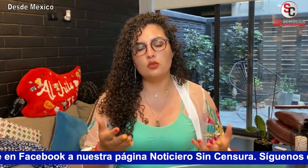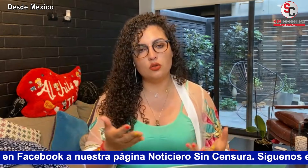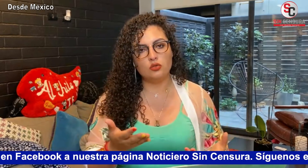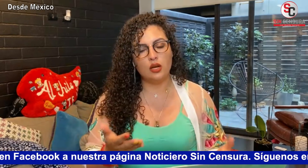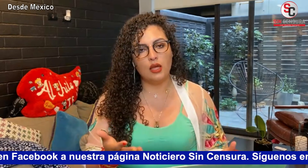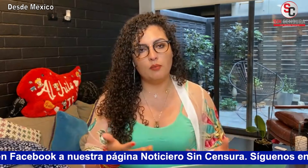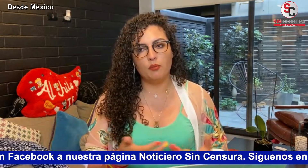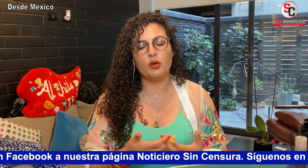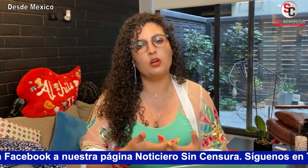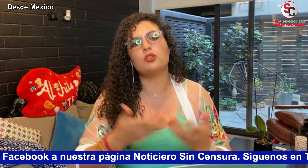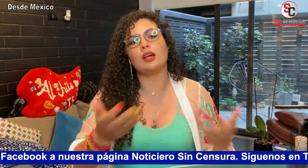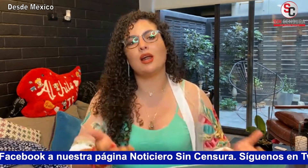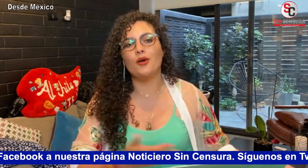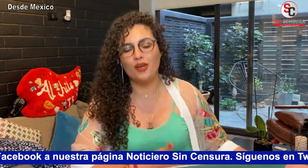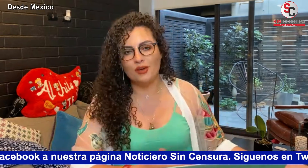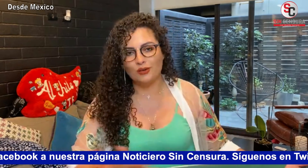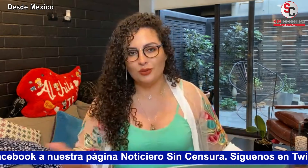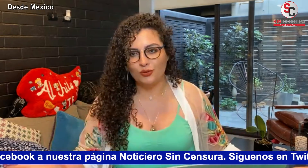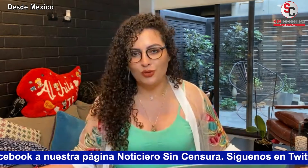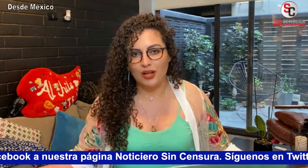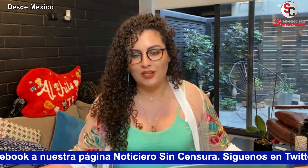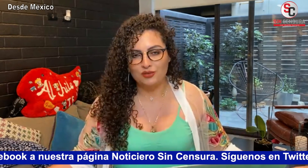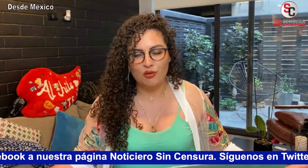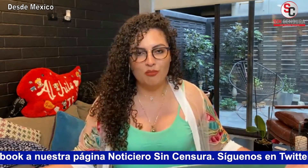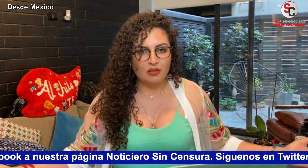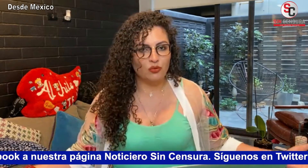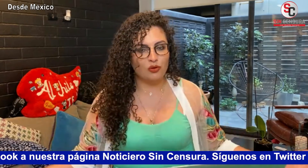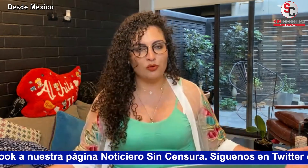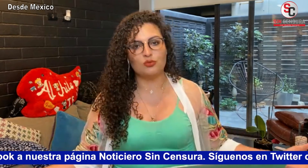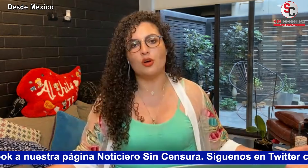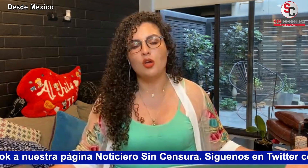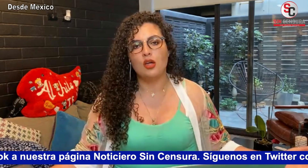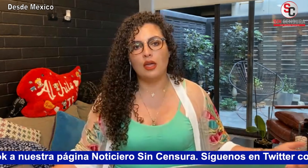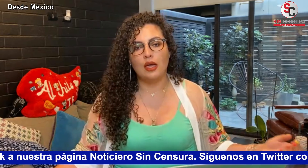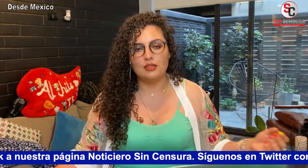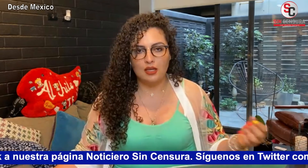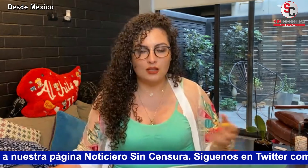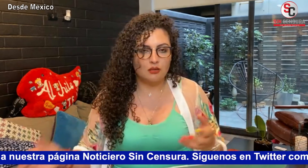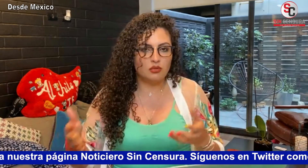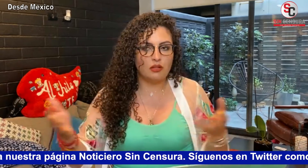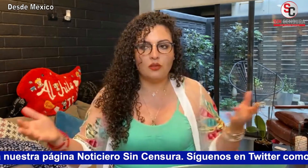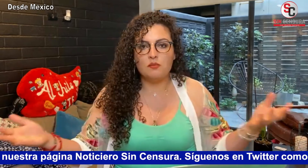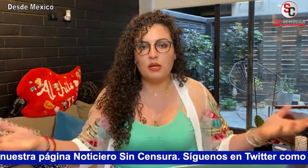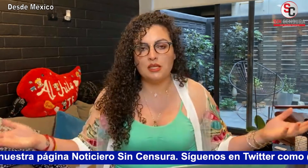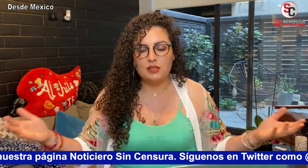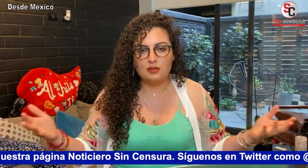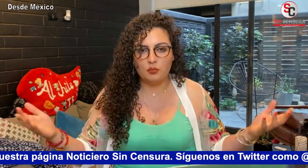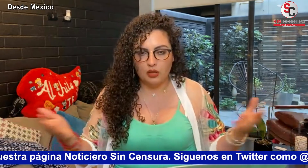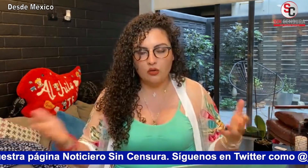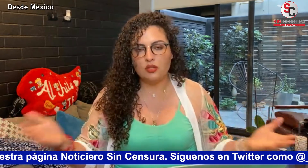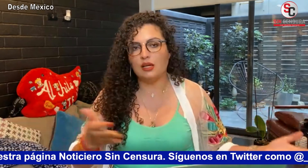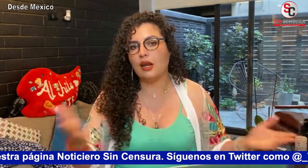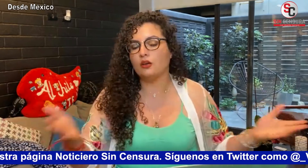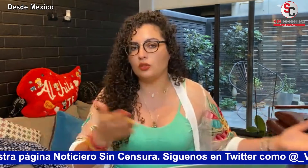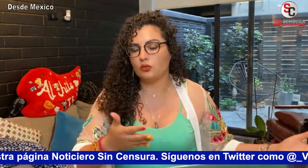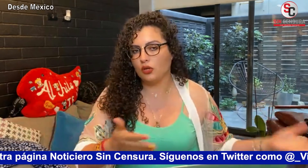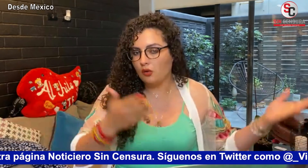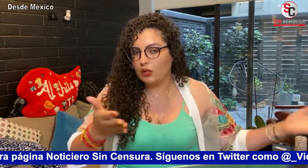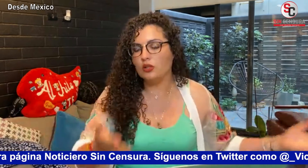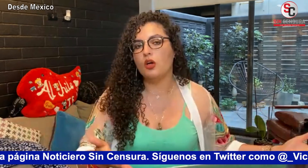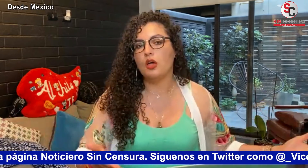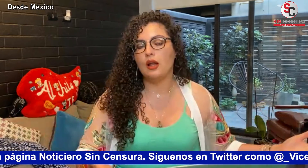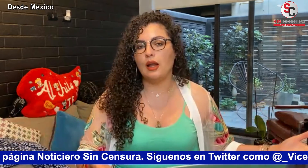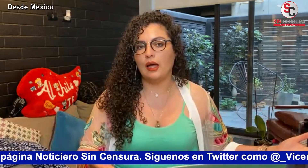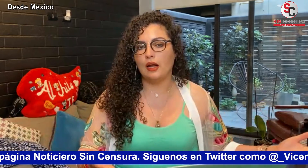no por qué no se declaró inconstitucional en su momento, incluso, que si ya que estamos hablando de empresas, ¿por qué no se declara